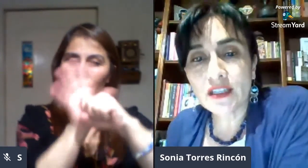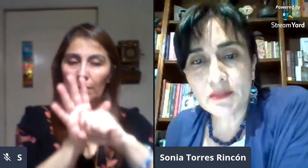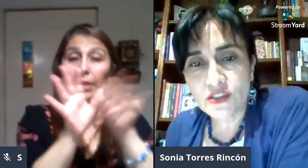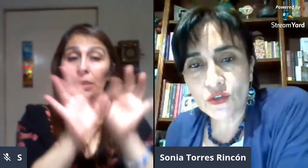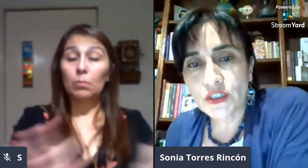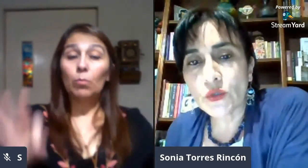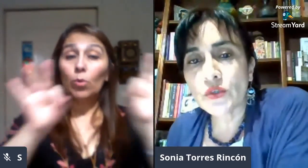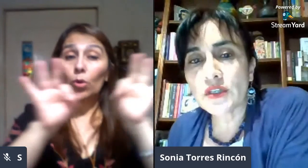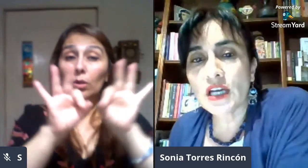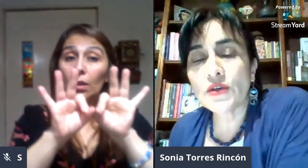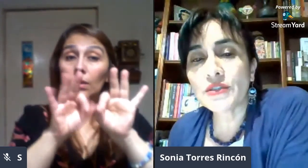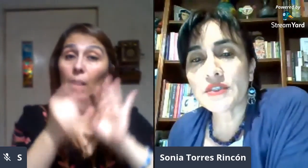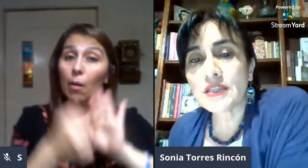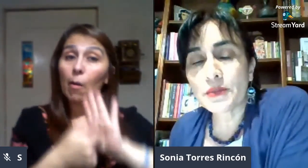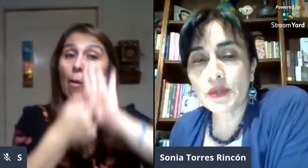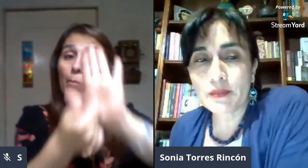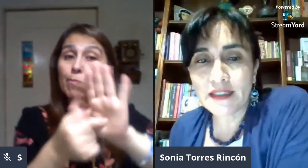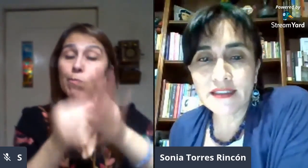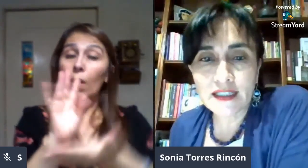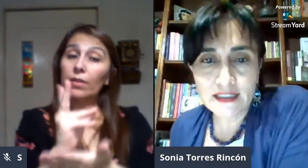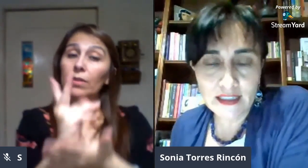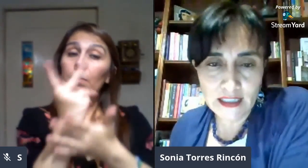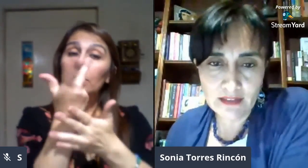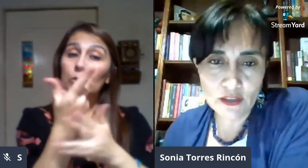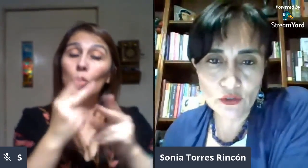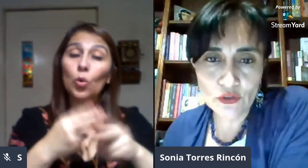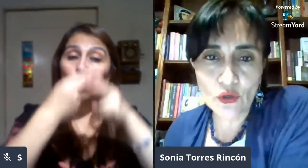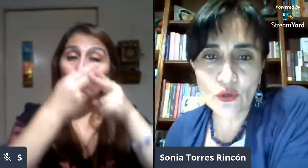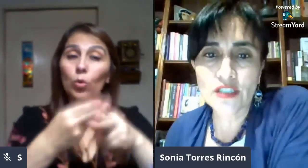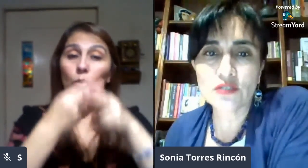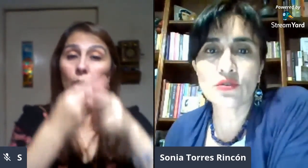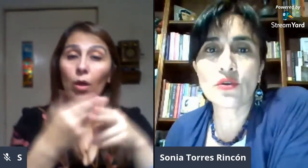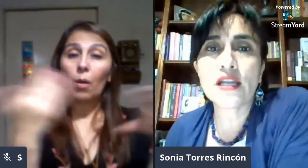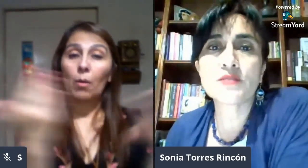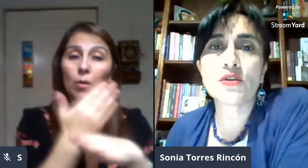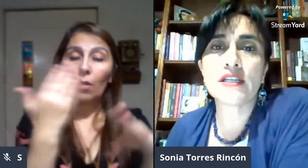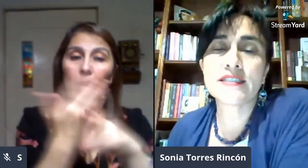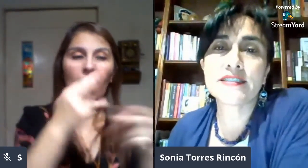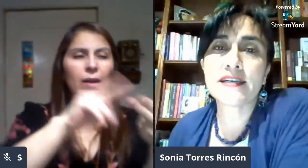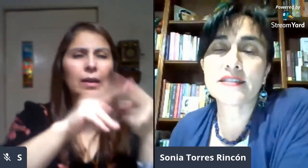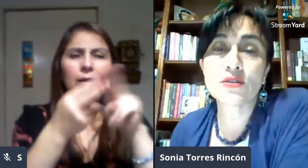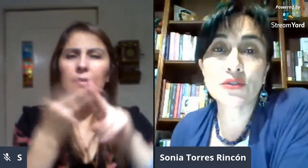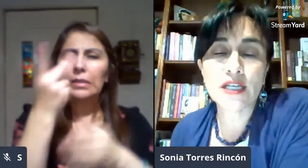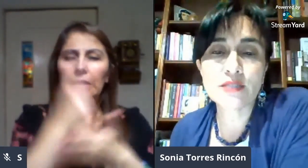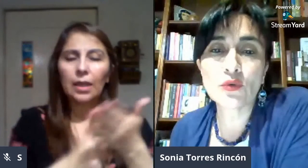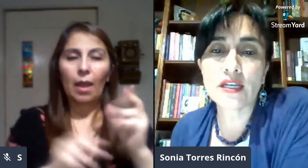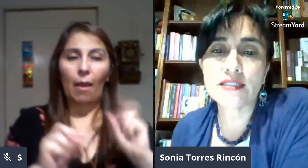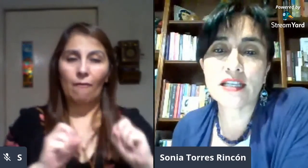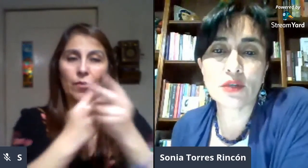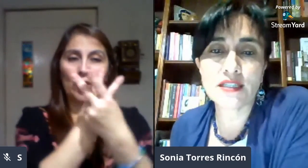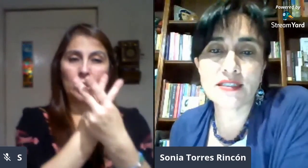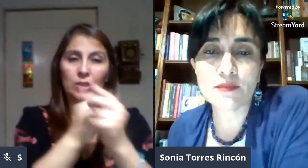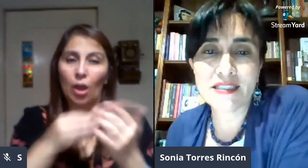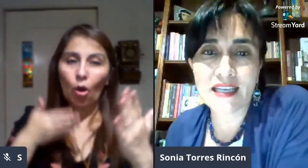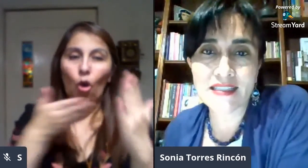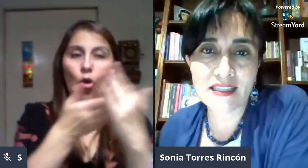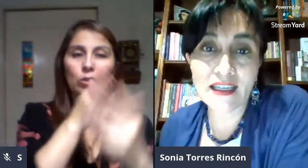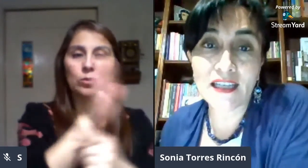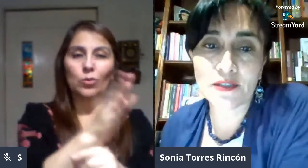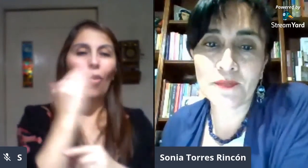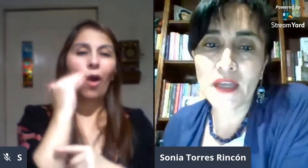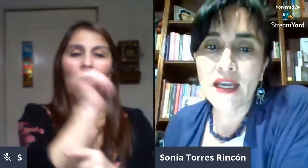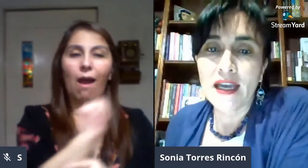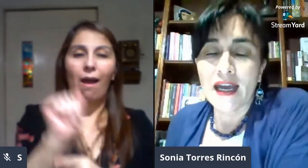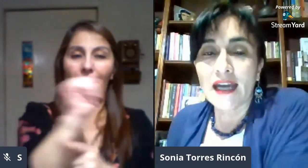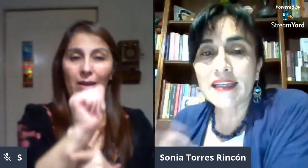ubicar otra dimensión del cuidado dentro de esta problemática que tiene que ver con todo lo que son las violencias contra las mujeres y las violencias basadas